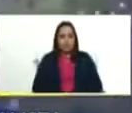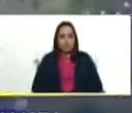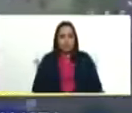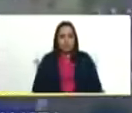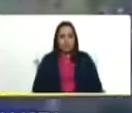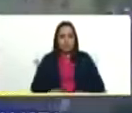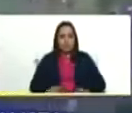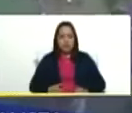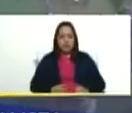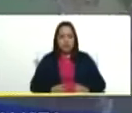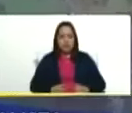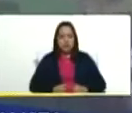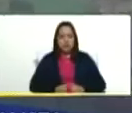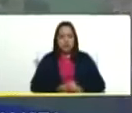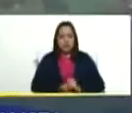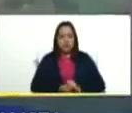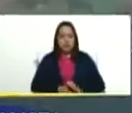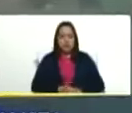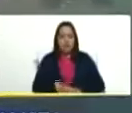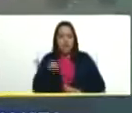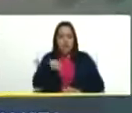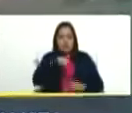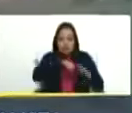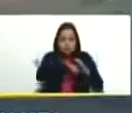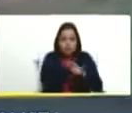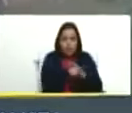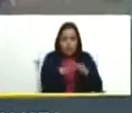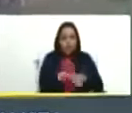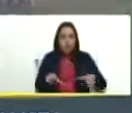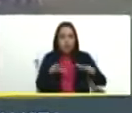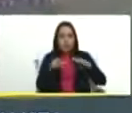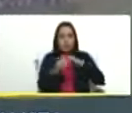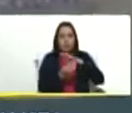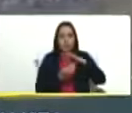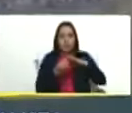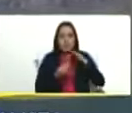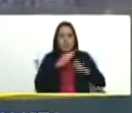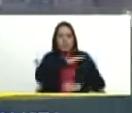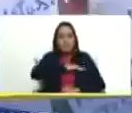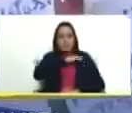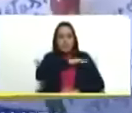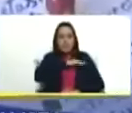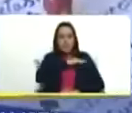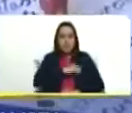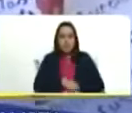nuestra entrada de la base de misiones La Barca de Oro.